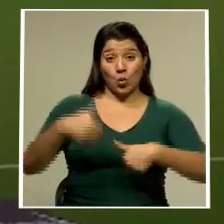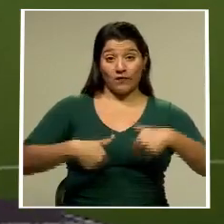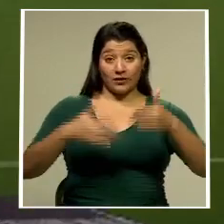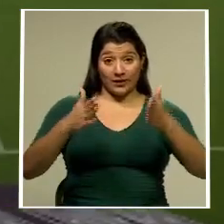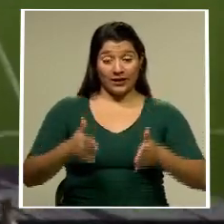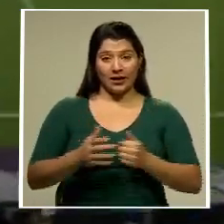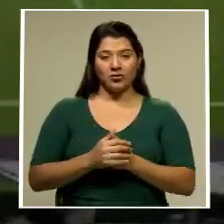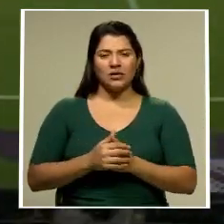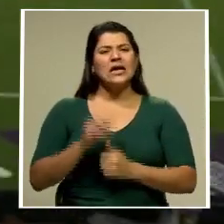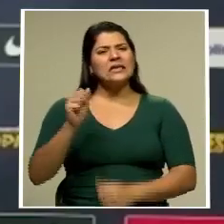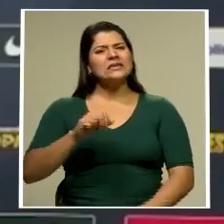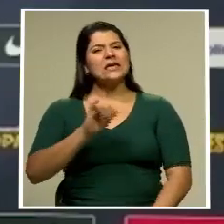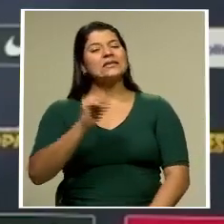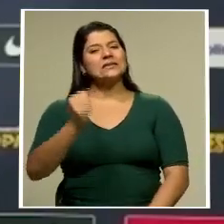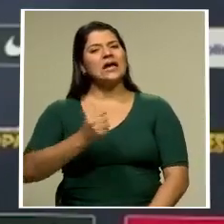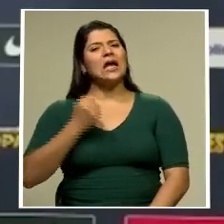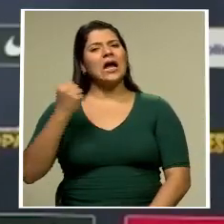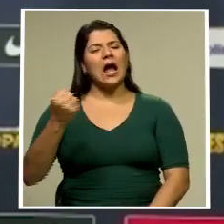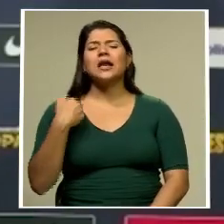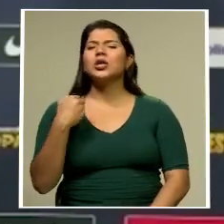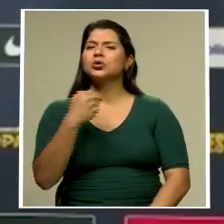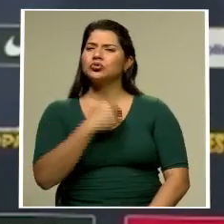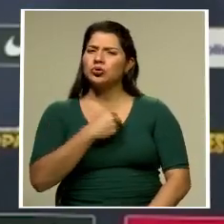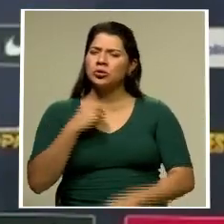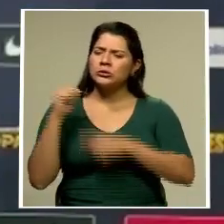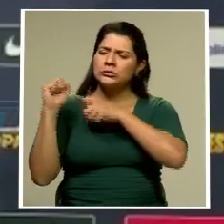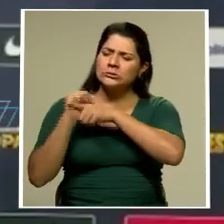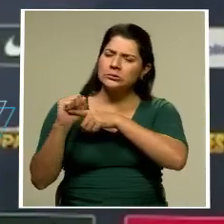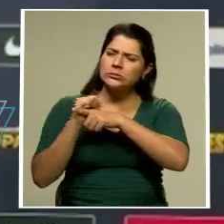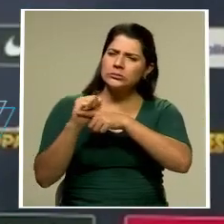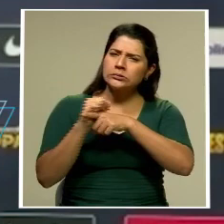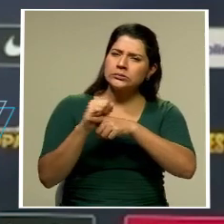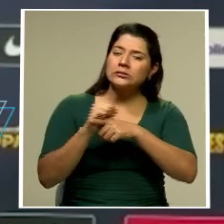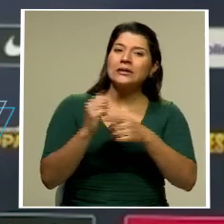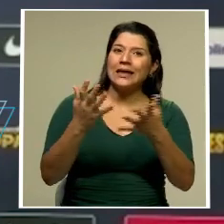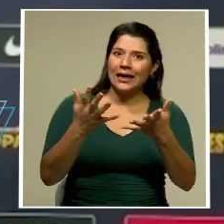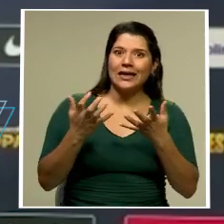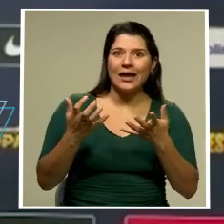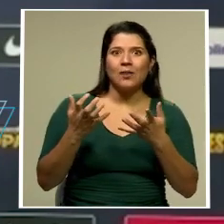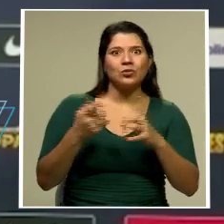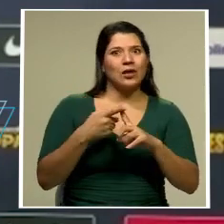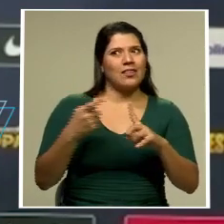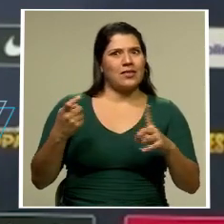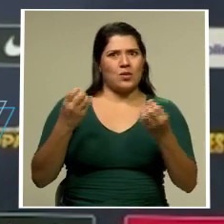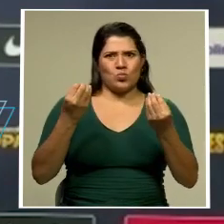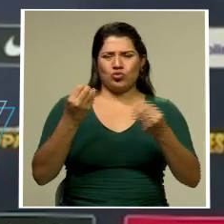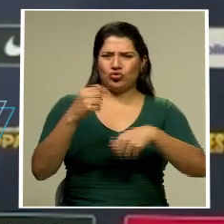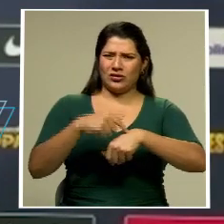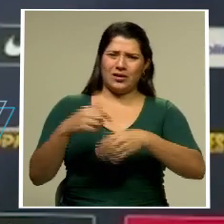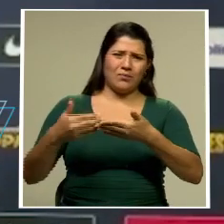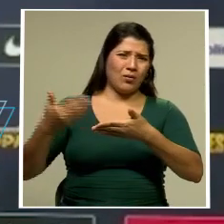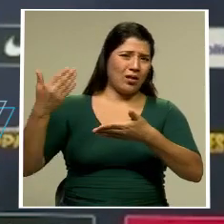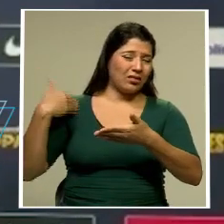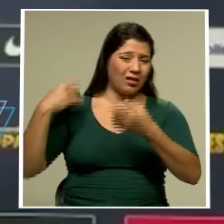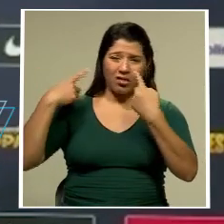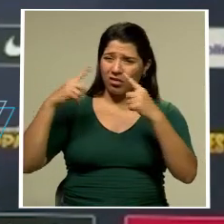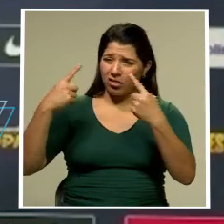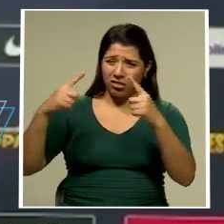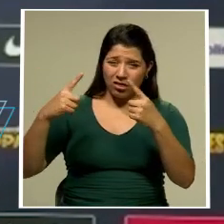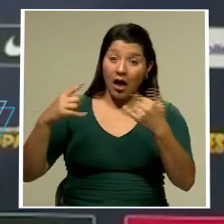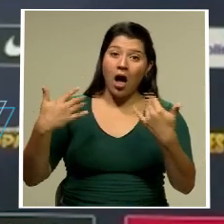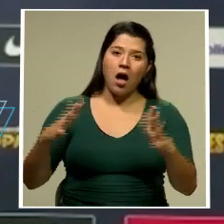que veníamos trabajando, veníamos buscando desde tiempo atrás. No se nos había dado por una u otra